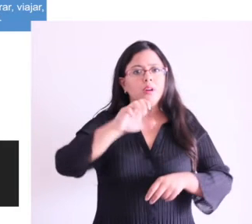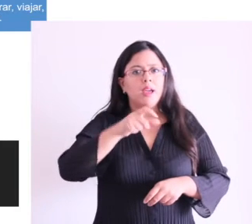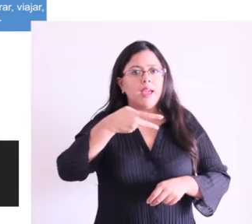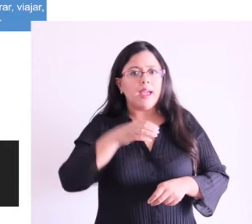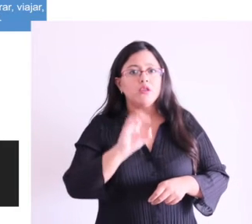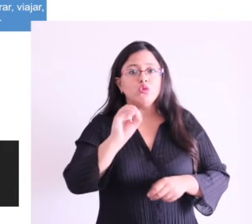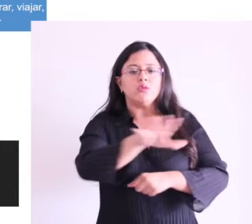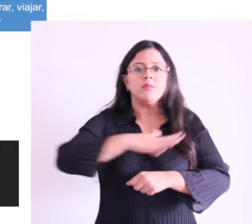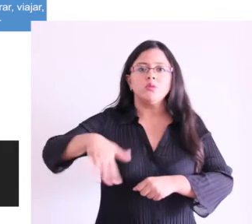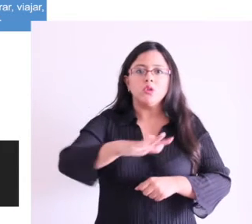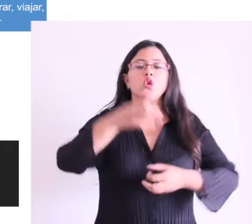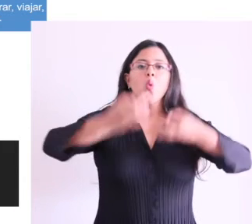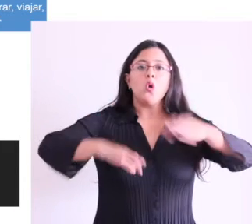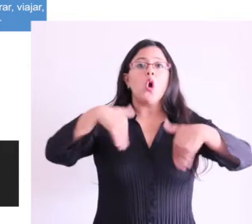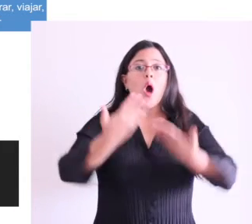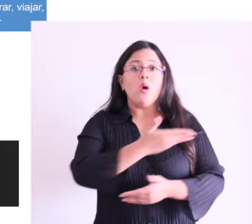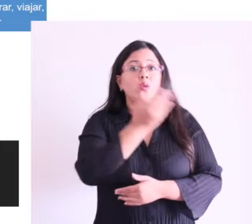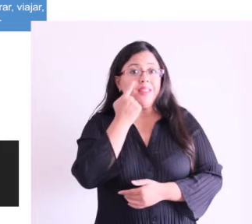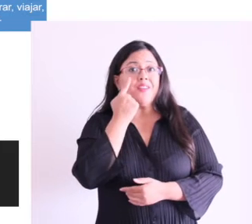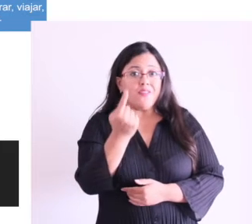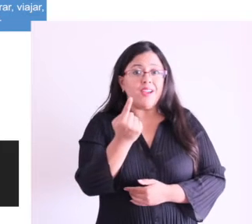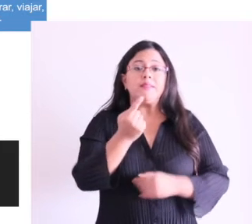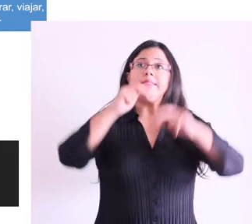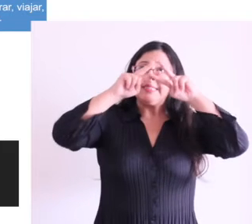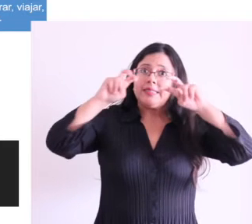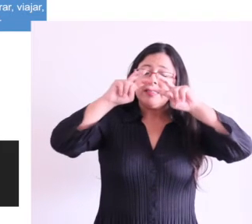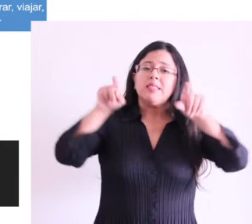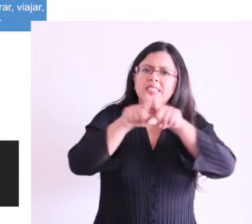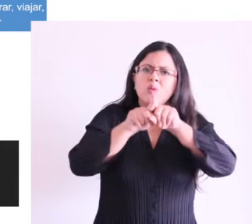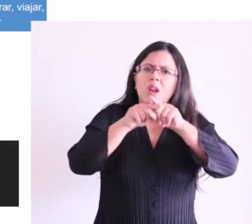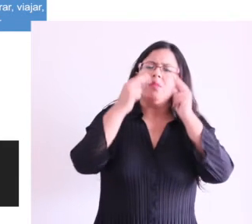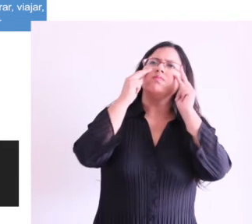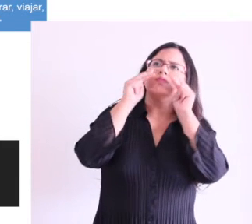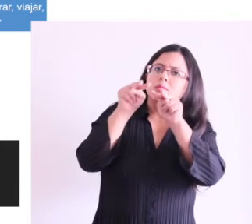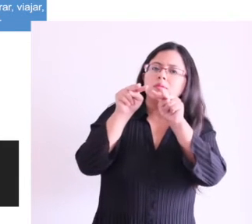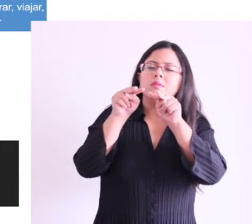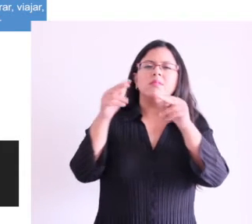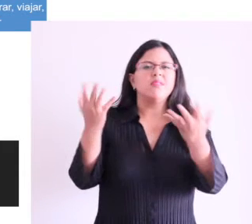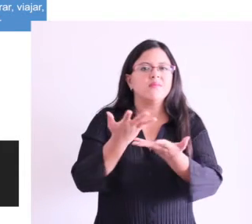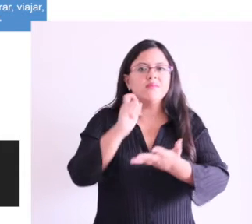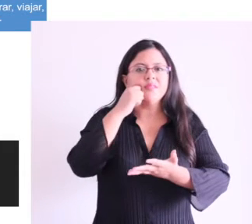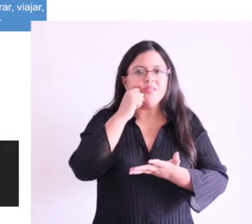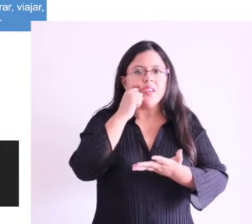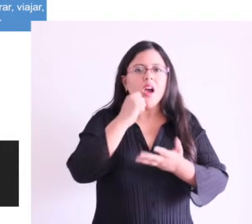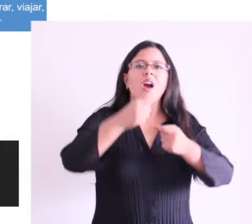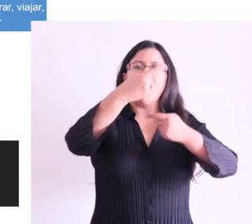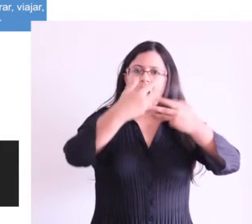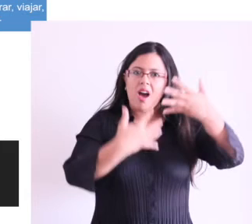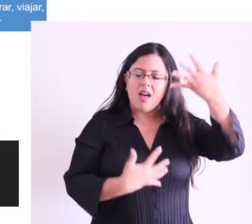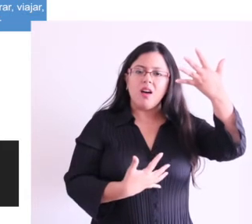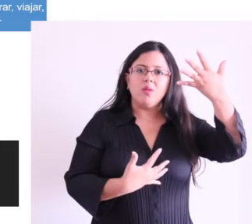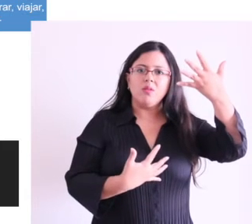A continuación, a través de un esquema, ustedes pueden analizar con mayor detención a lo que se refieren cada uno de